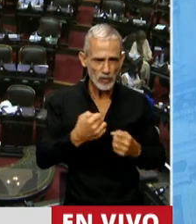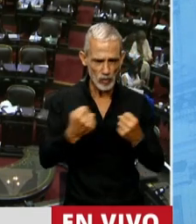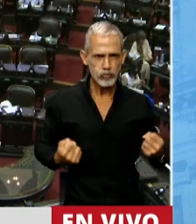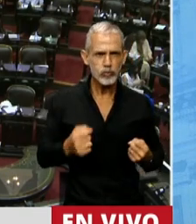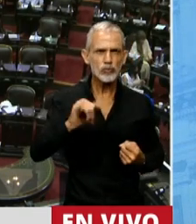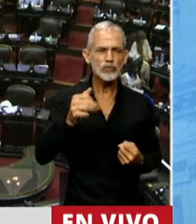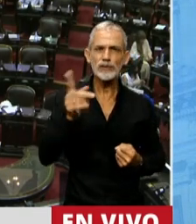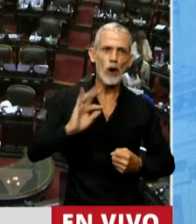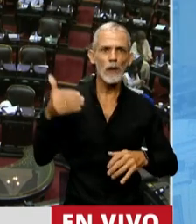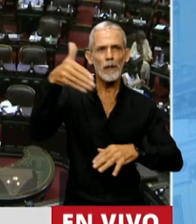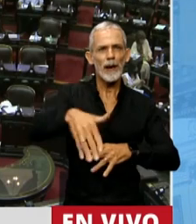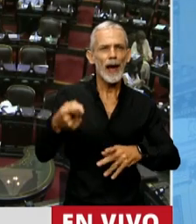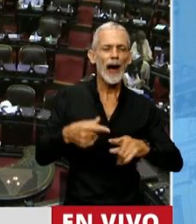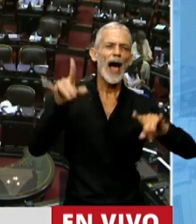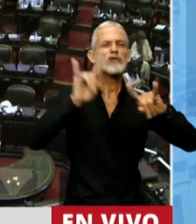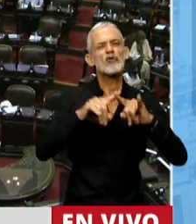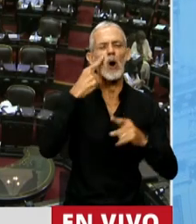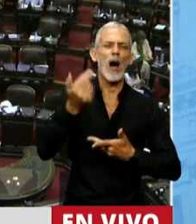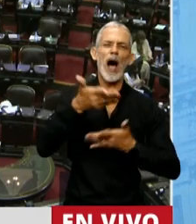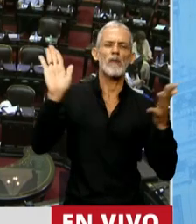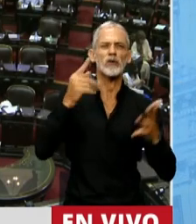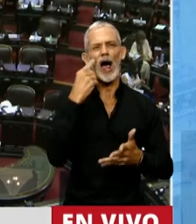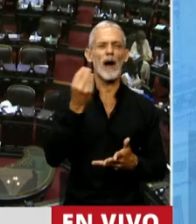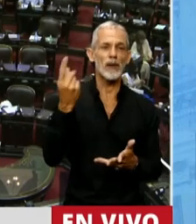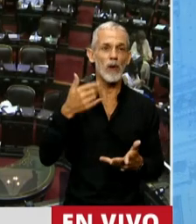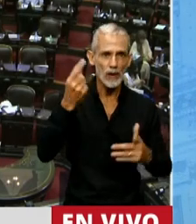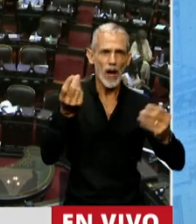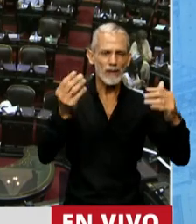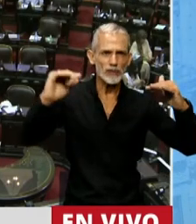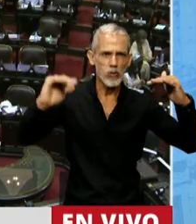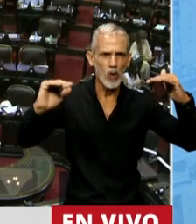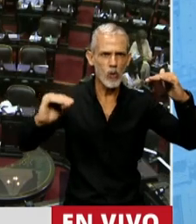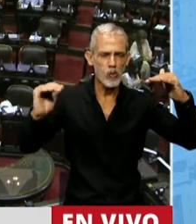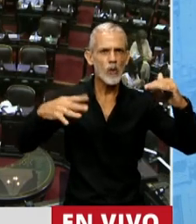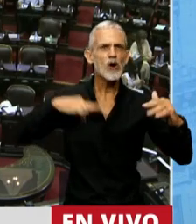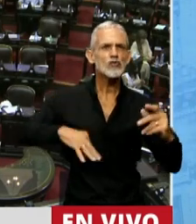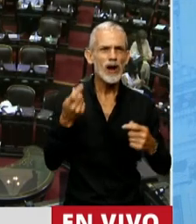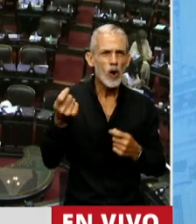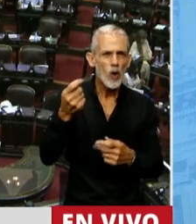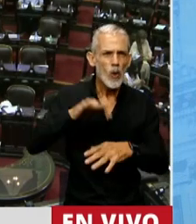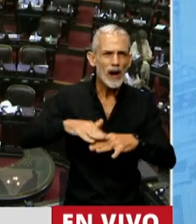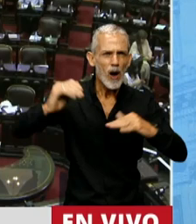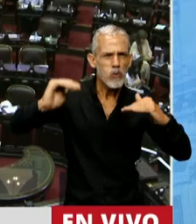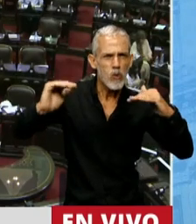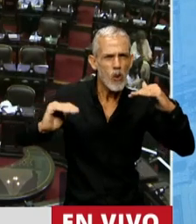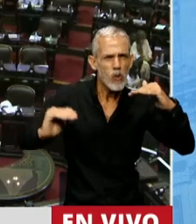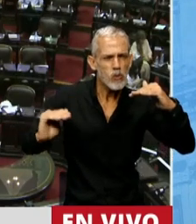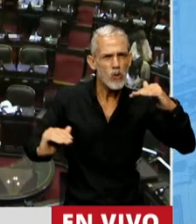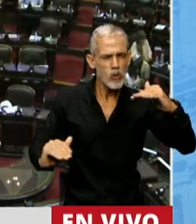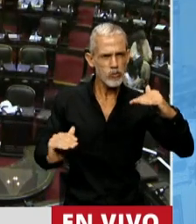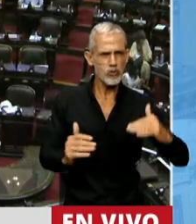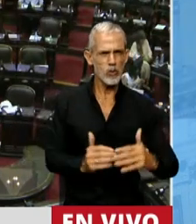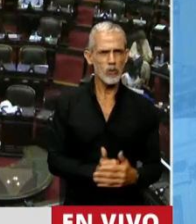no venir acá en este show a hacerse los vivos mientras vemos que se deprecia el salario el haber de los jubilados argentinos